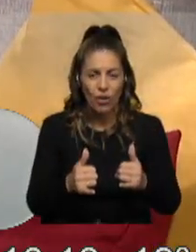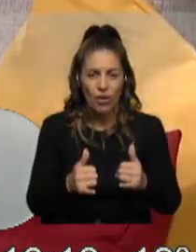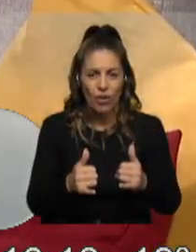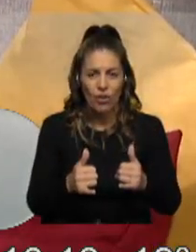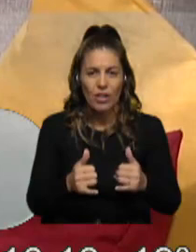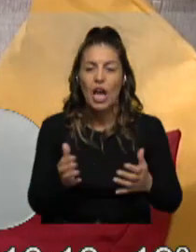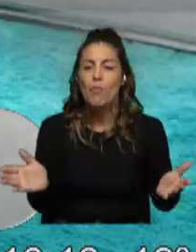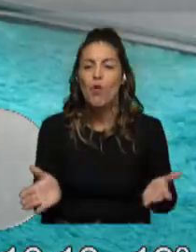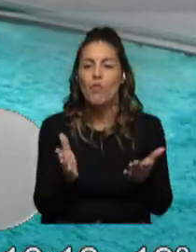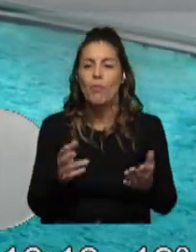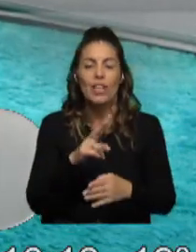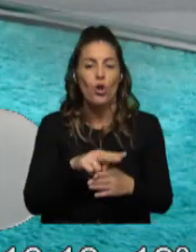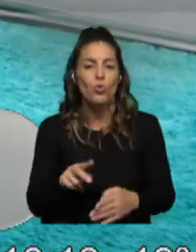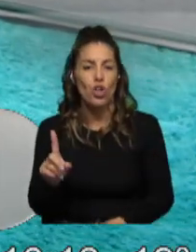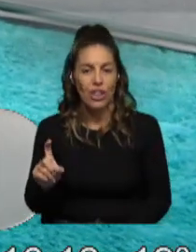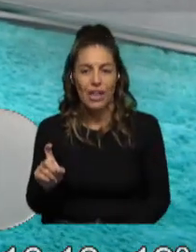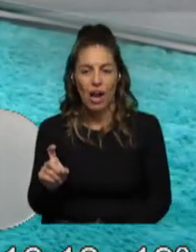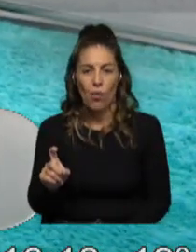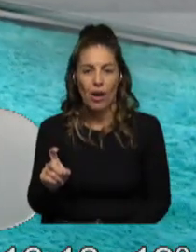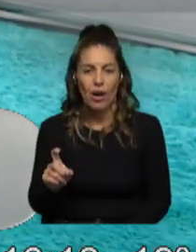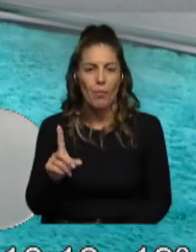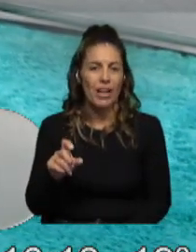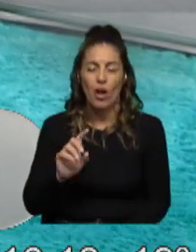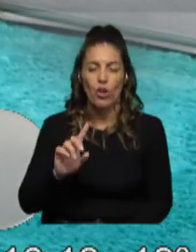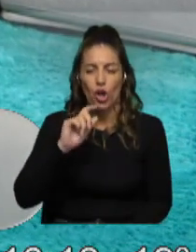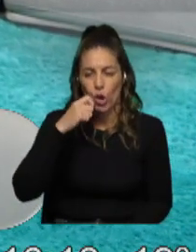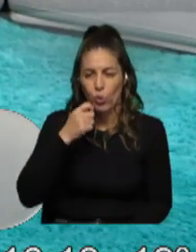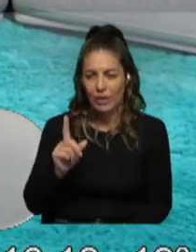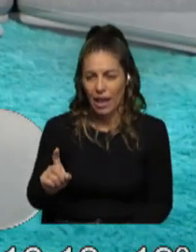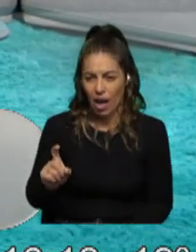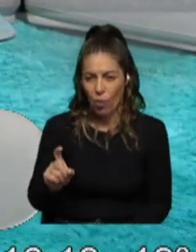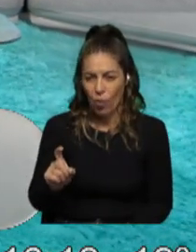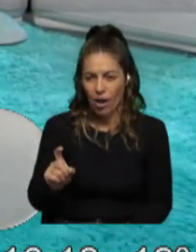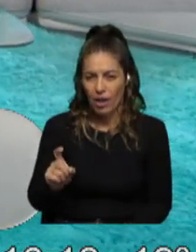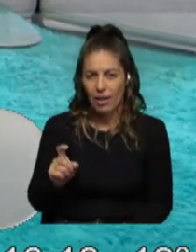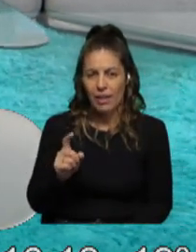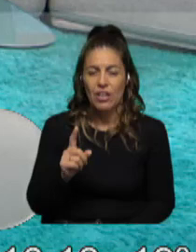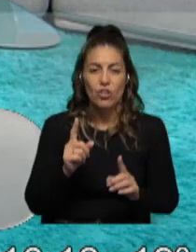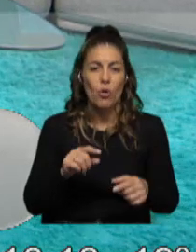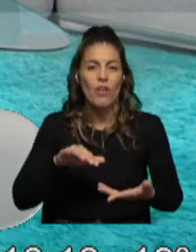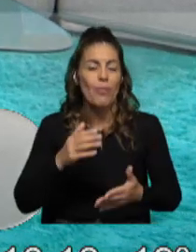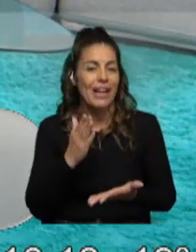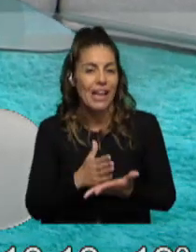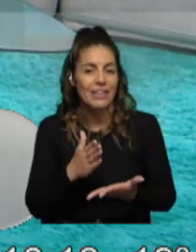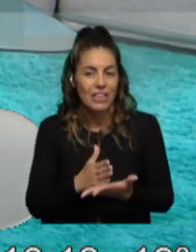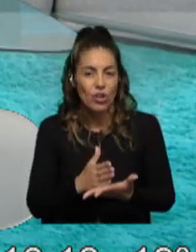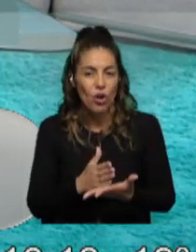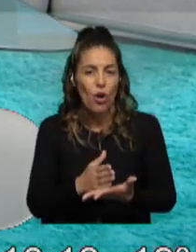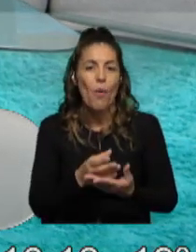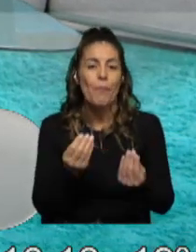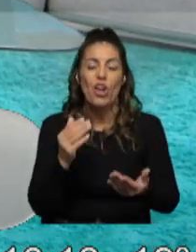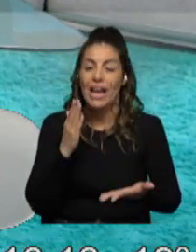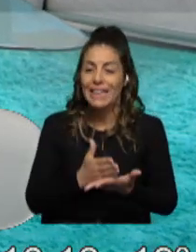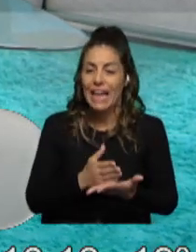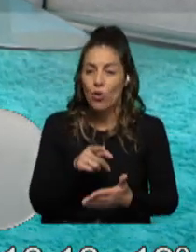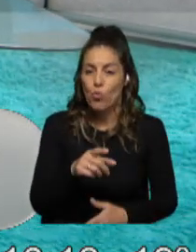está muy fomentado el uso del agua, porque al gato no le gusta el agua y, bueno, en fin. Y eso sucedería como un castigo. El problema está que Para castigar